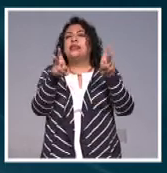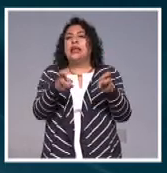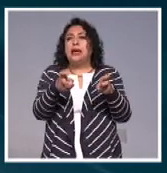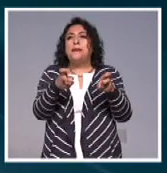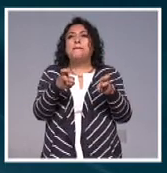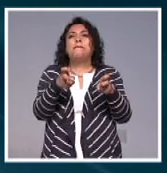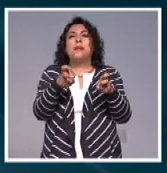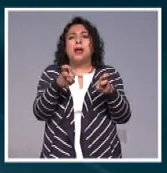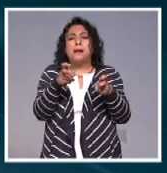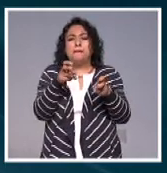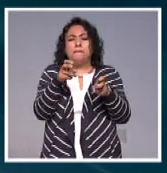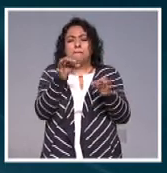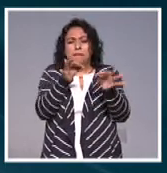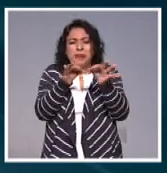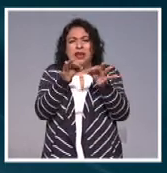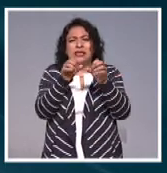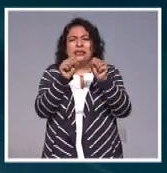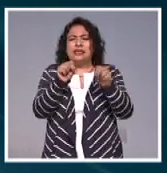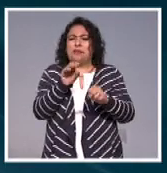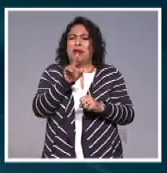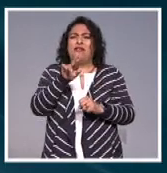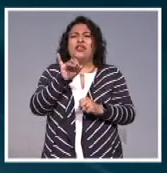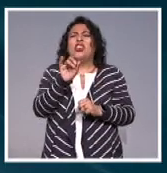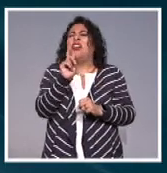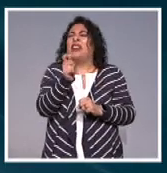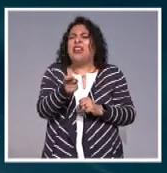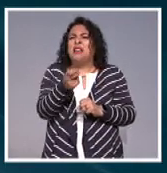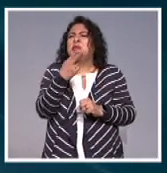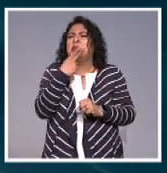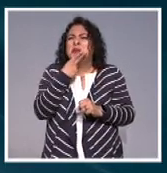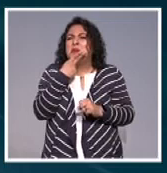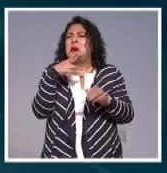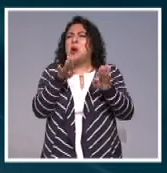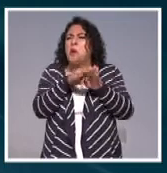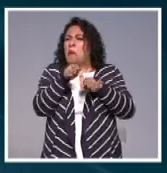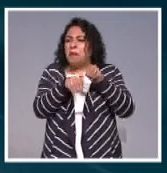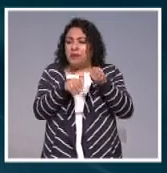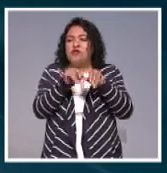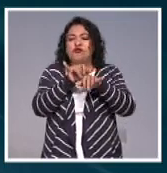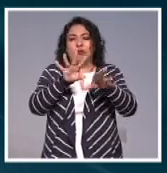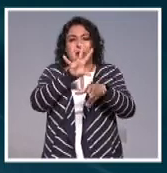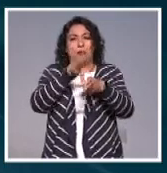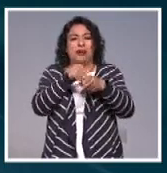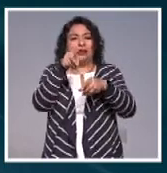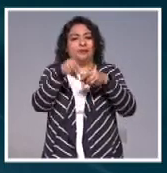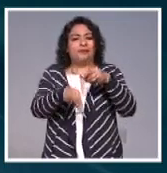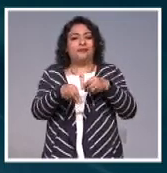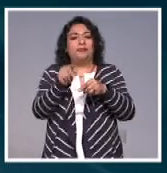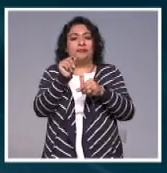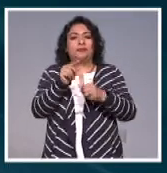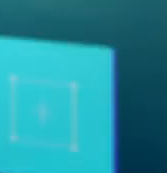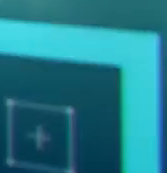tema microsistemas bio. ¿De qué se trata? ¿Para qué sirven? ¿Cómo se hacen? Toda la información en un instante.